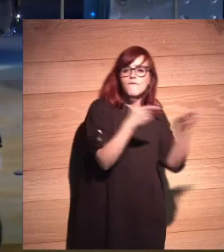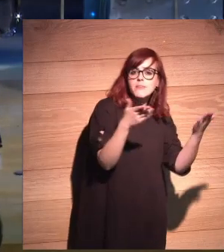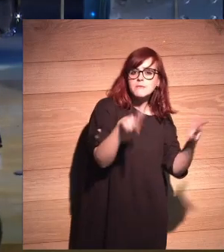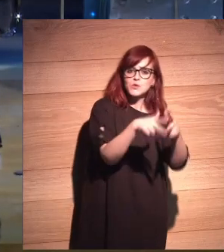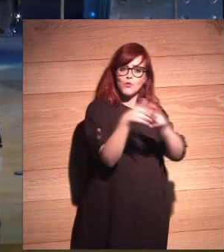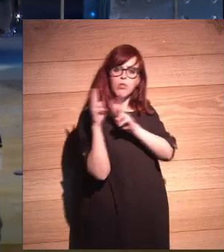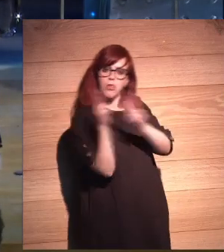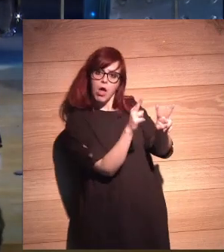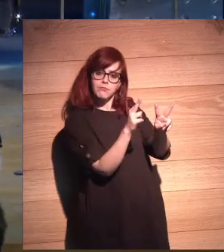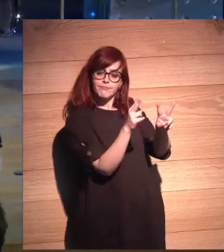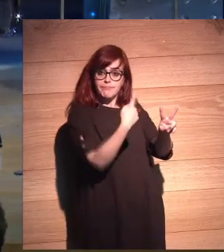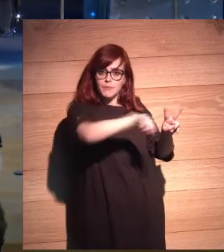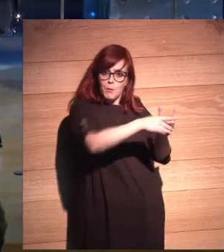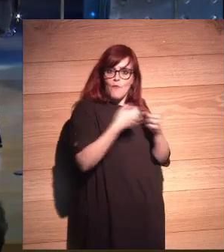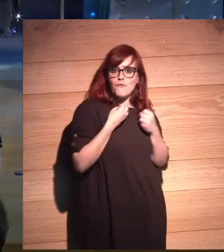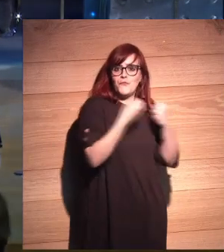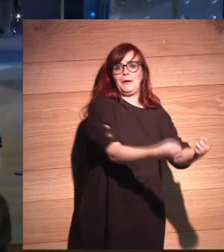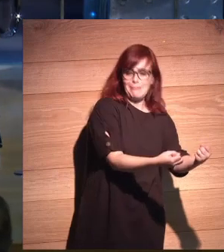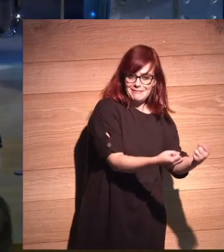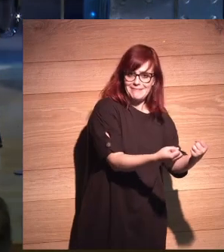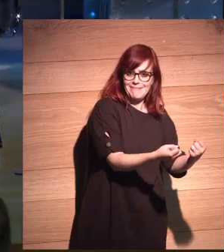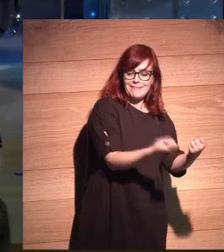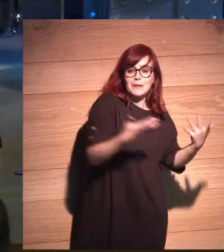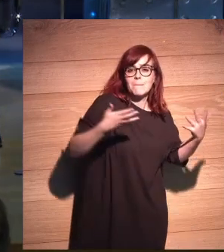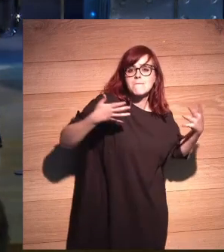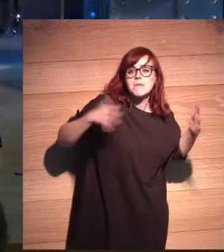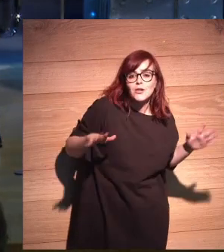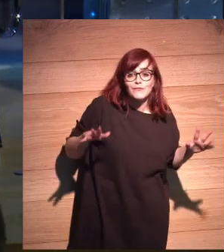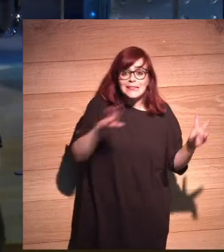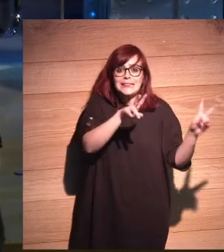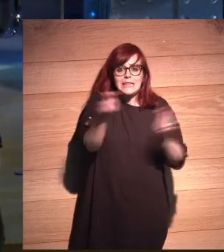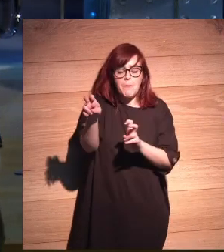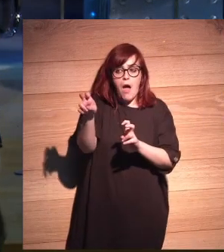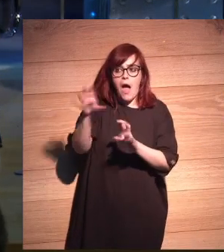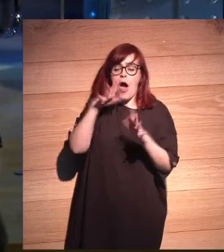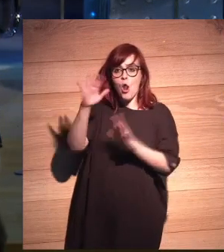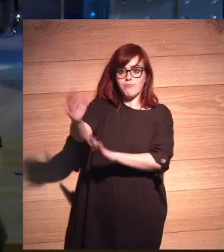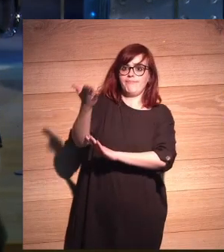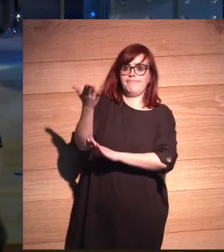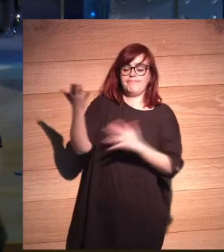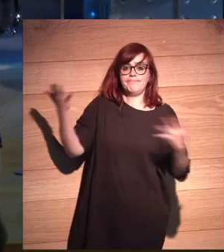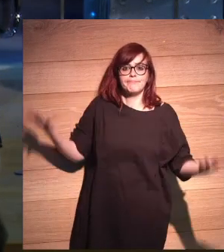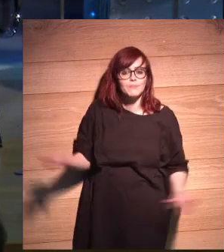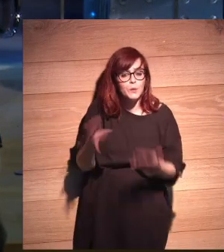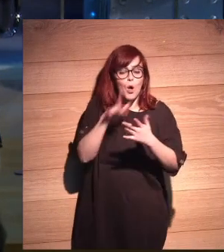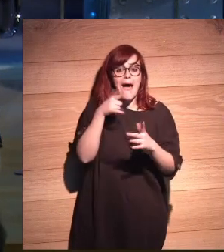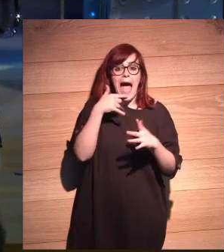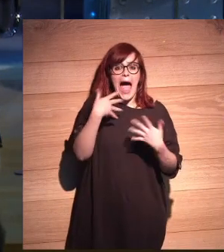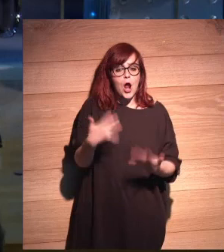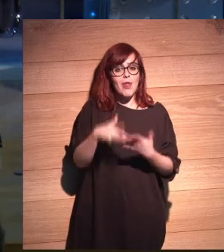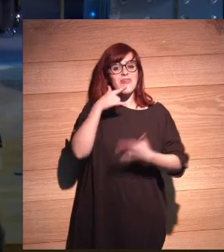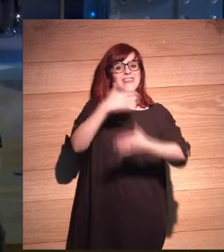la sociedad confía muchísimo en vosotros, ¿no? Pero claro, hay otros temas que se nos están planteando, que tú comentabas, ¿no? De pasar de